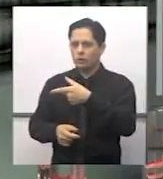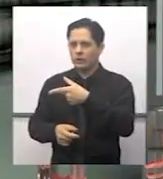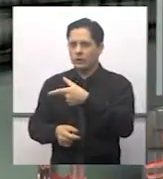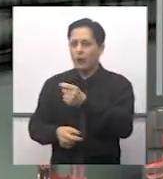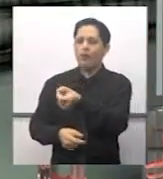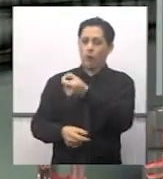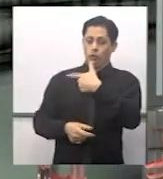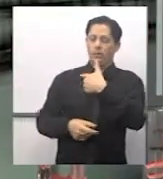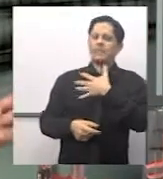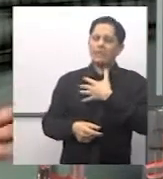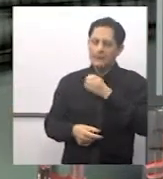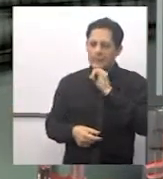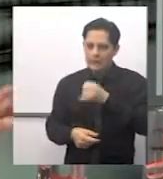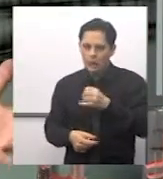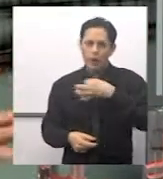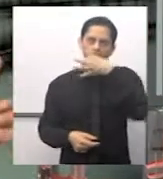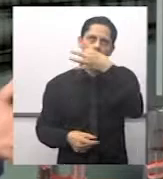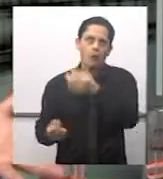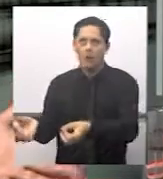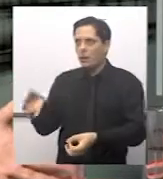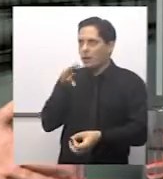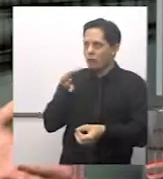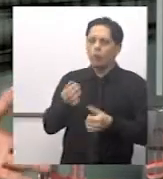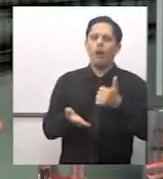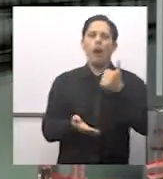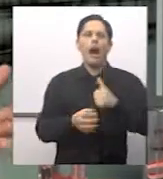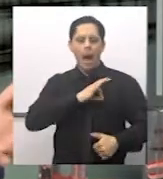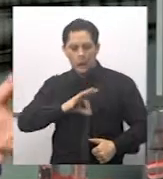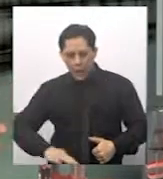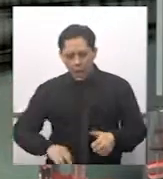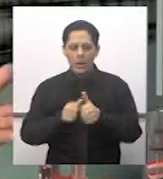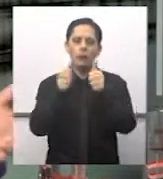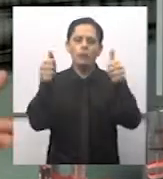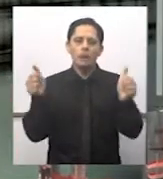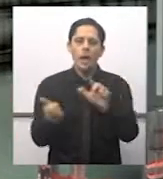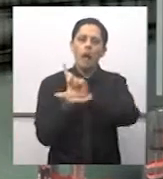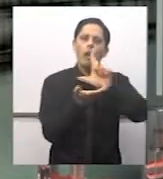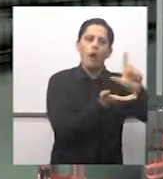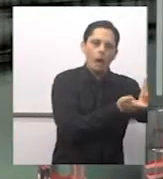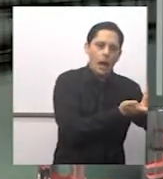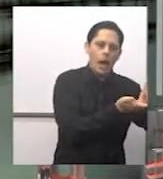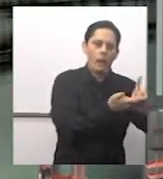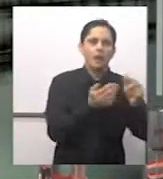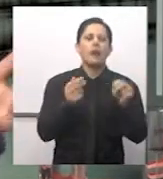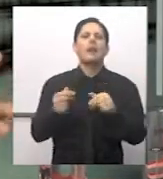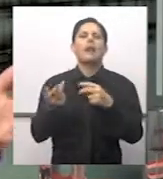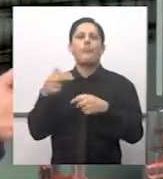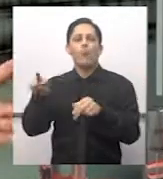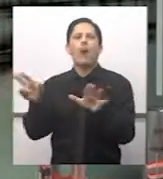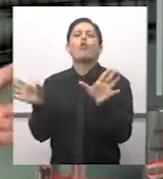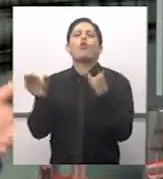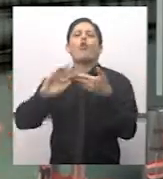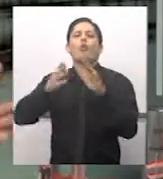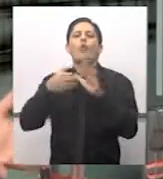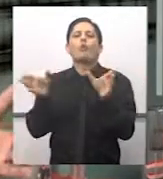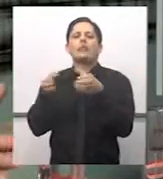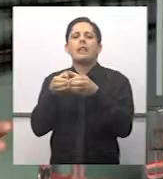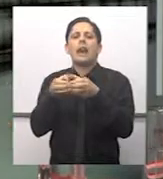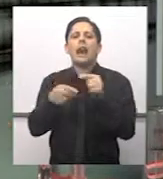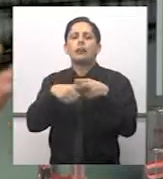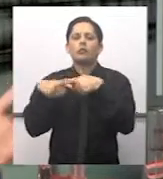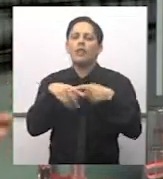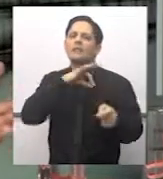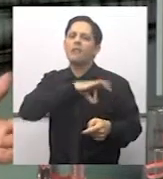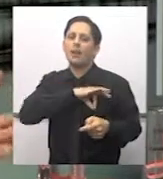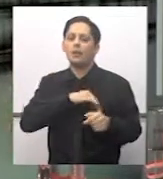momento? Sí, y lo dijeron los alcaldes, lo dijeron autoridades locales, lo dijeron los propios, la propia comunidad civil